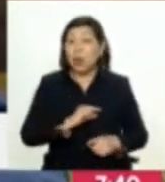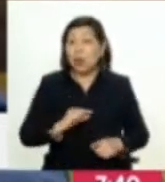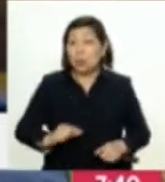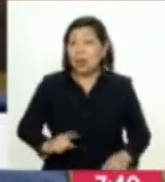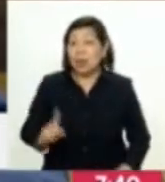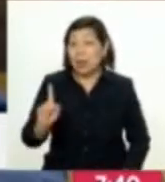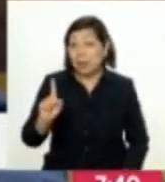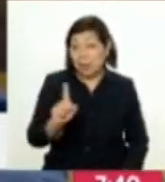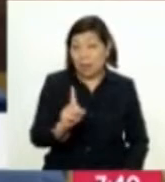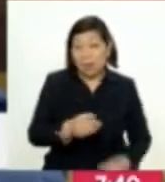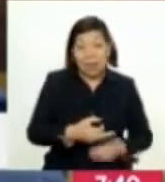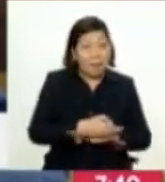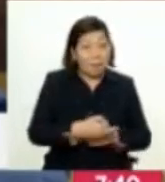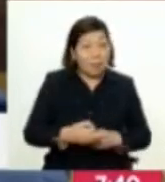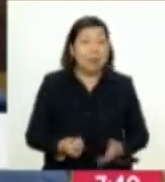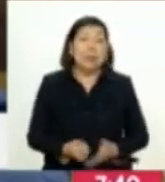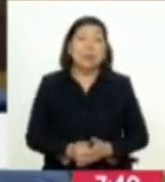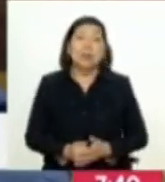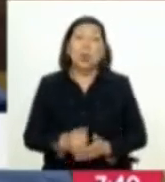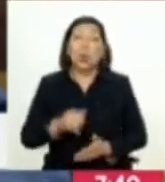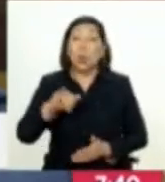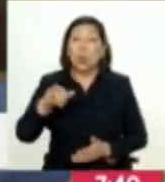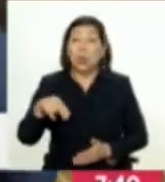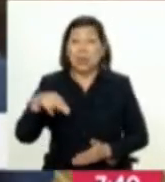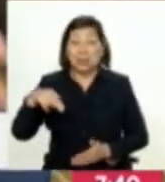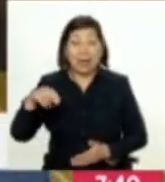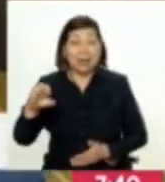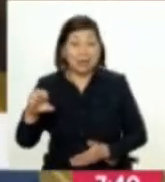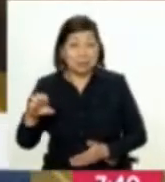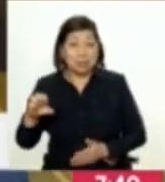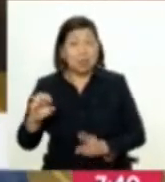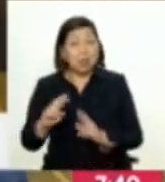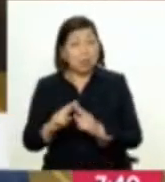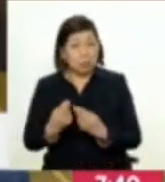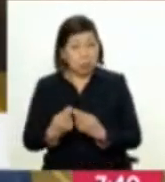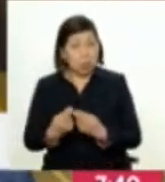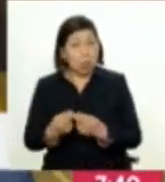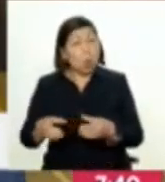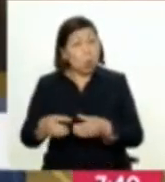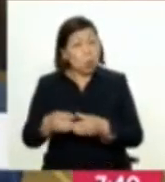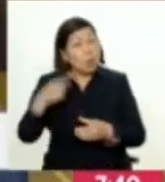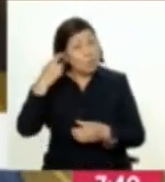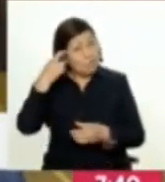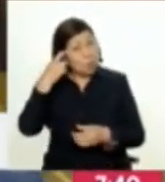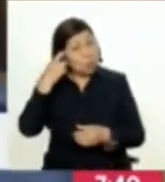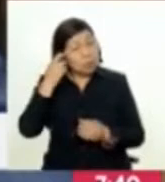cada región del país, en alianza con el Jurado Nacional de Elecciones, nos hemos reunido con los partidos, con